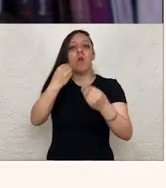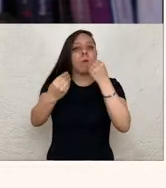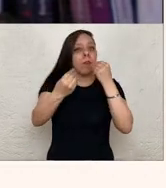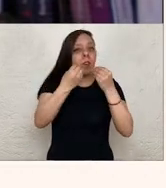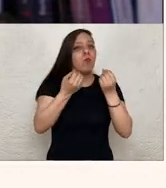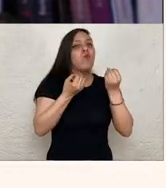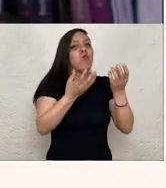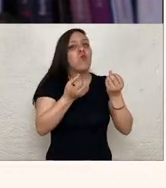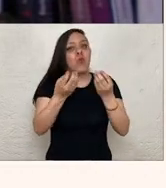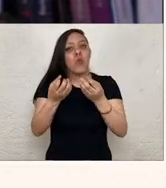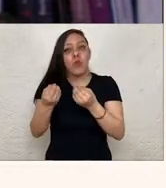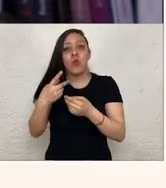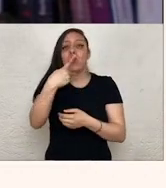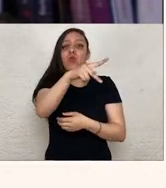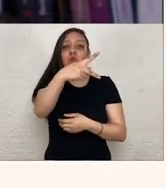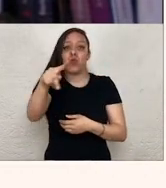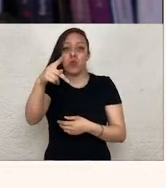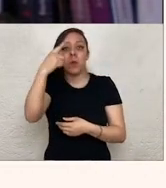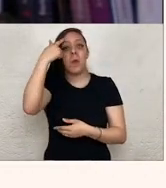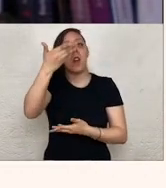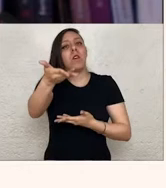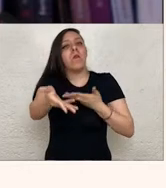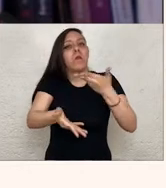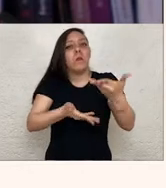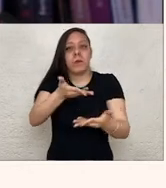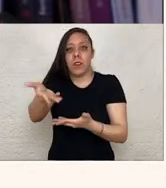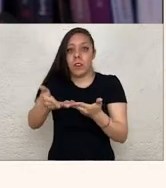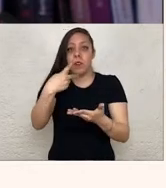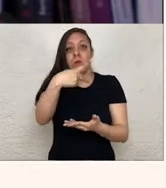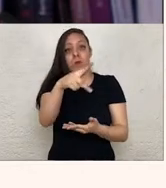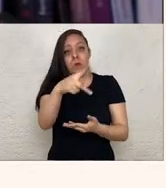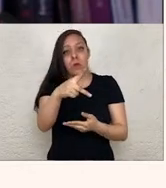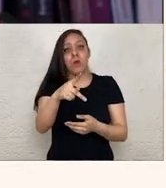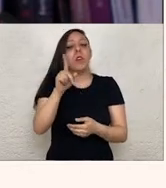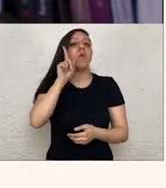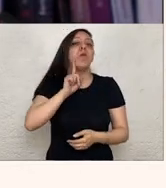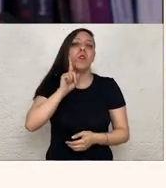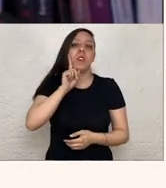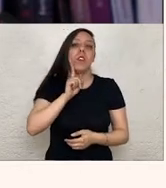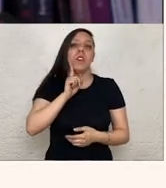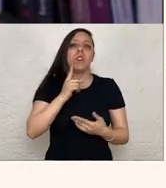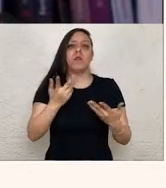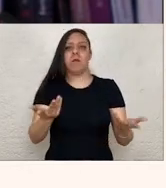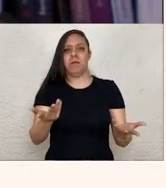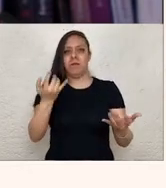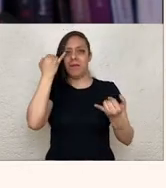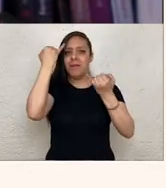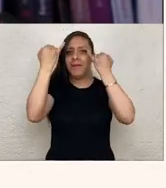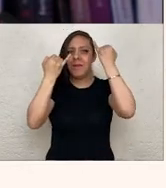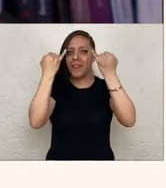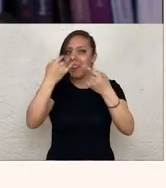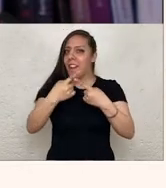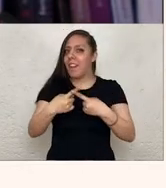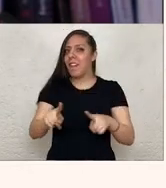comer su comida, pero que también convivieran con sus mujeres, ¿no? Hay una idea muy